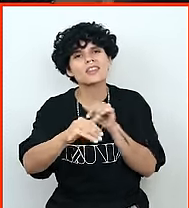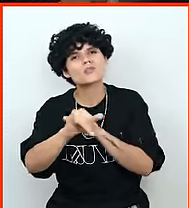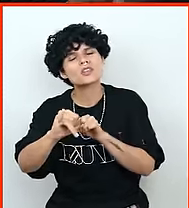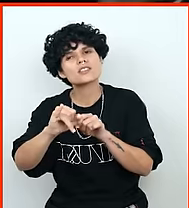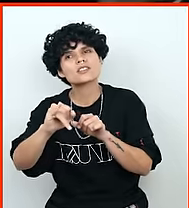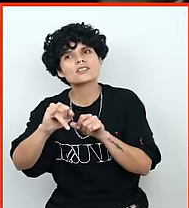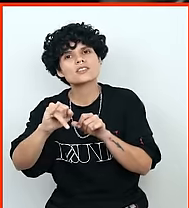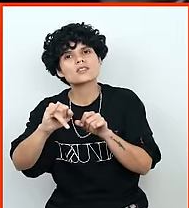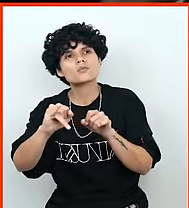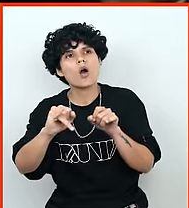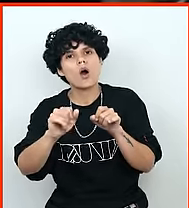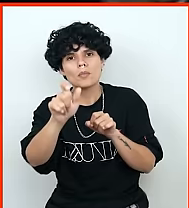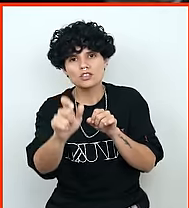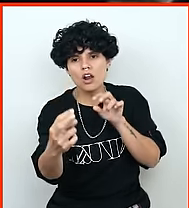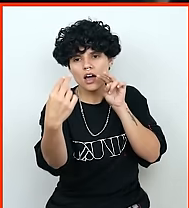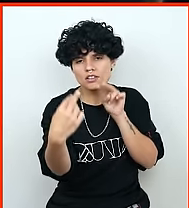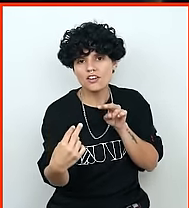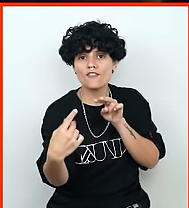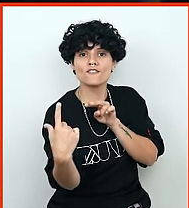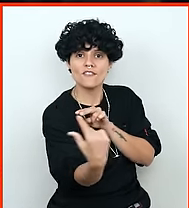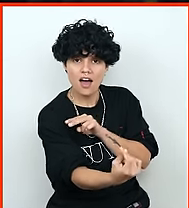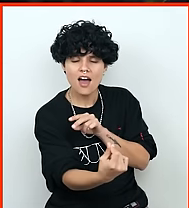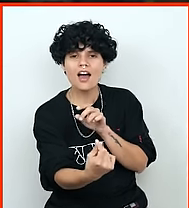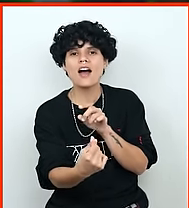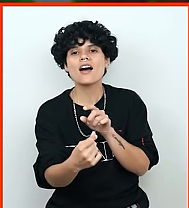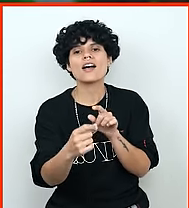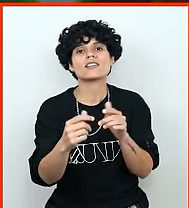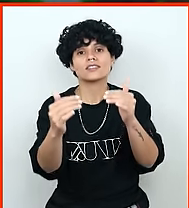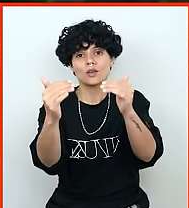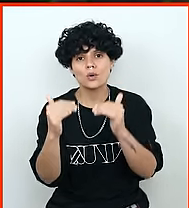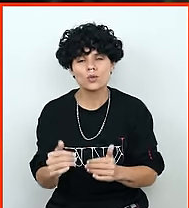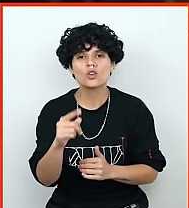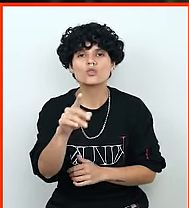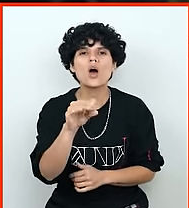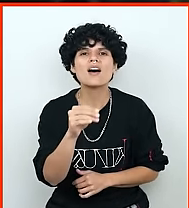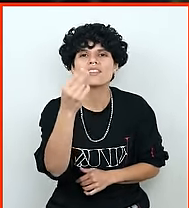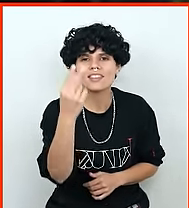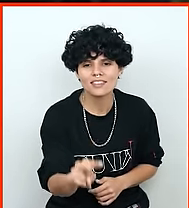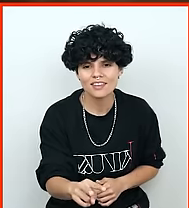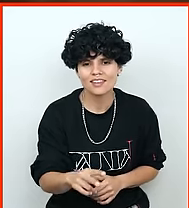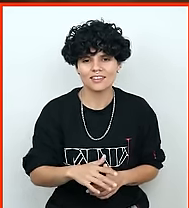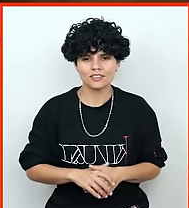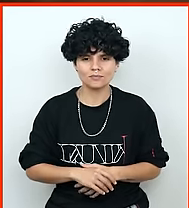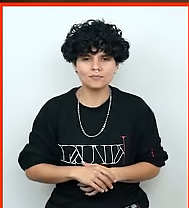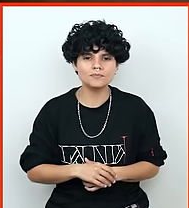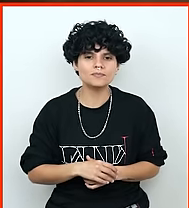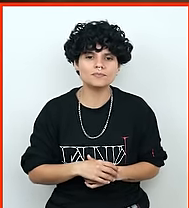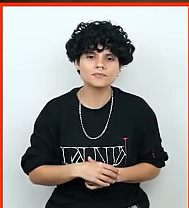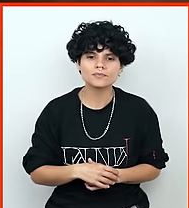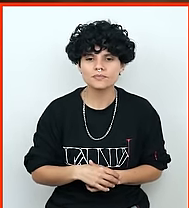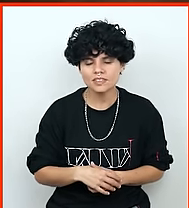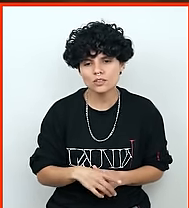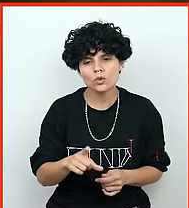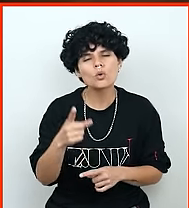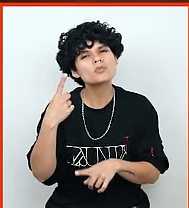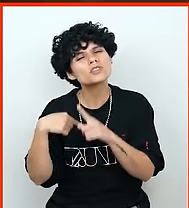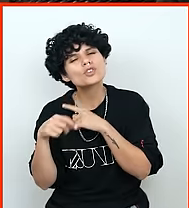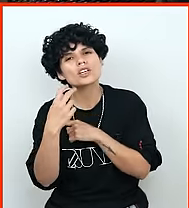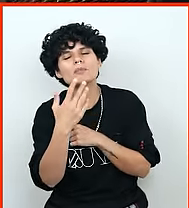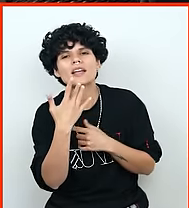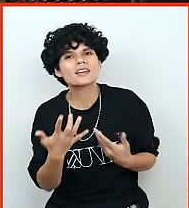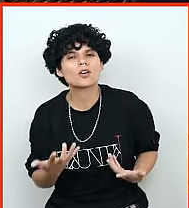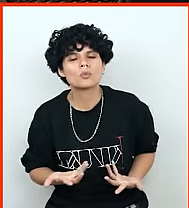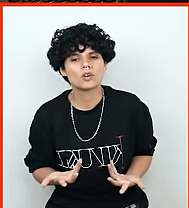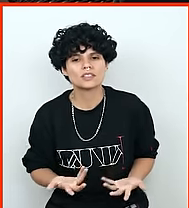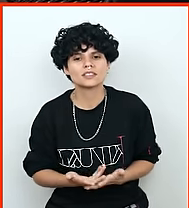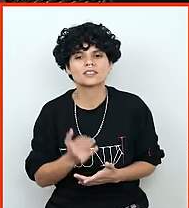ti. Esa parte, ¿tú tratas también de establecer ahí un diálogo con tu propia historia? Claro, lo que pasa es que, o sea, no necesariamente